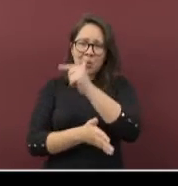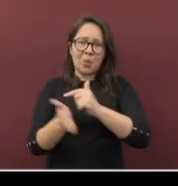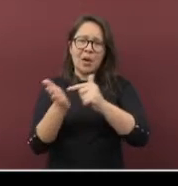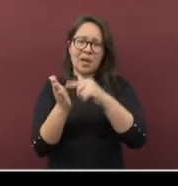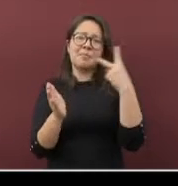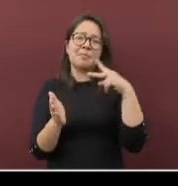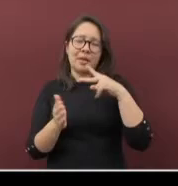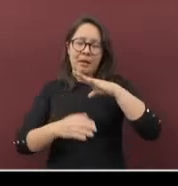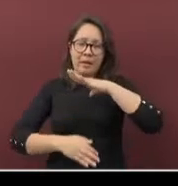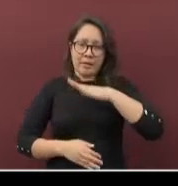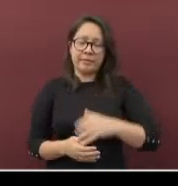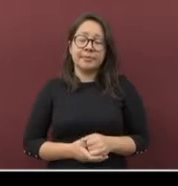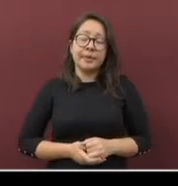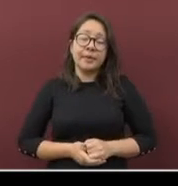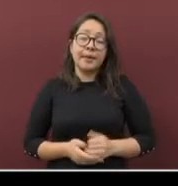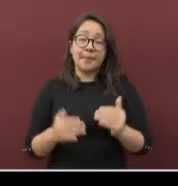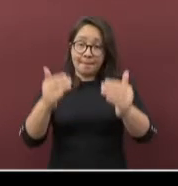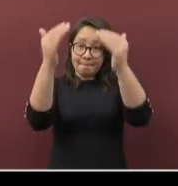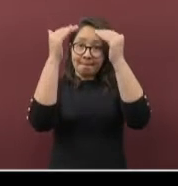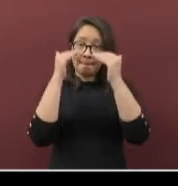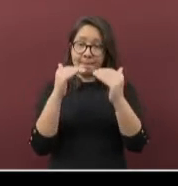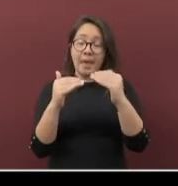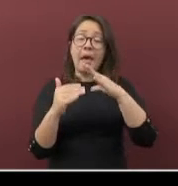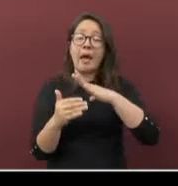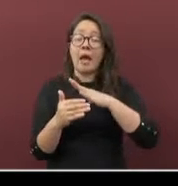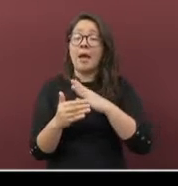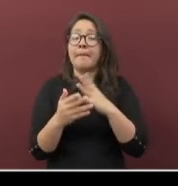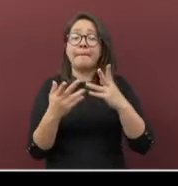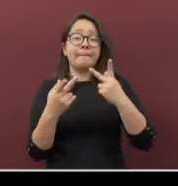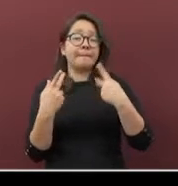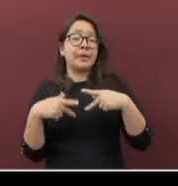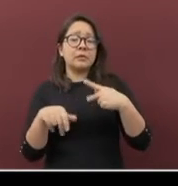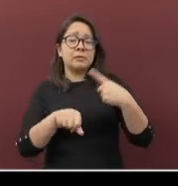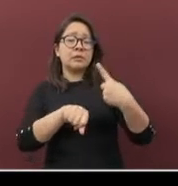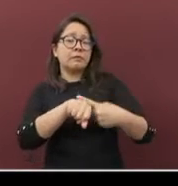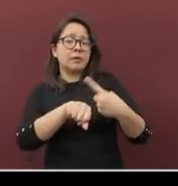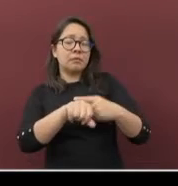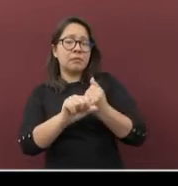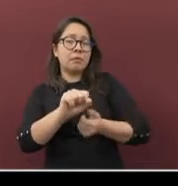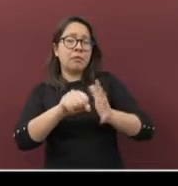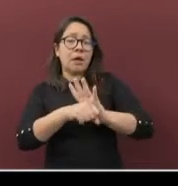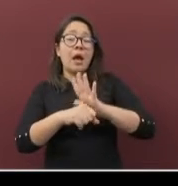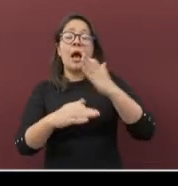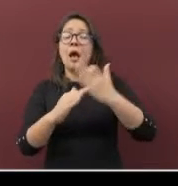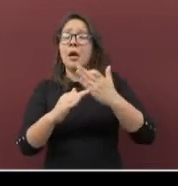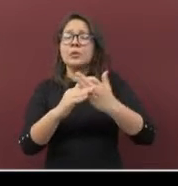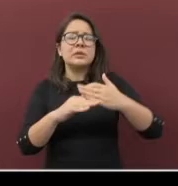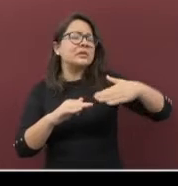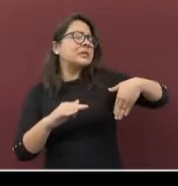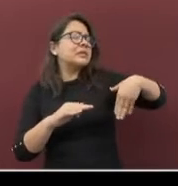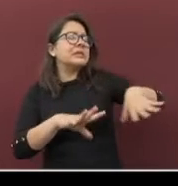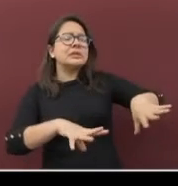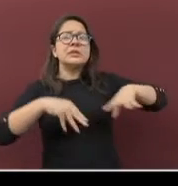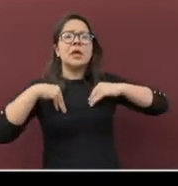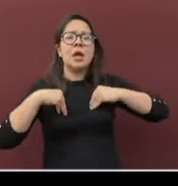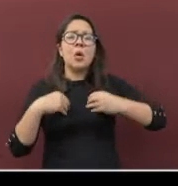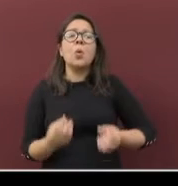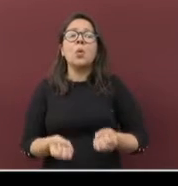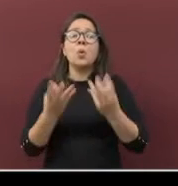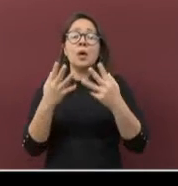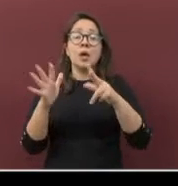y fíjense ahora los casos que recién desarrollaron el padecimiento por el coronavirus son